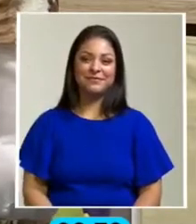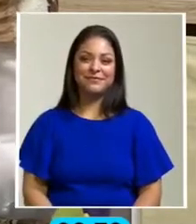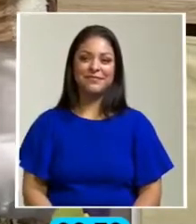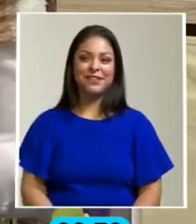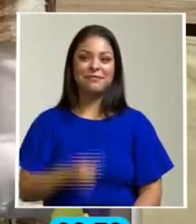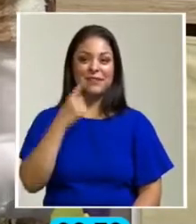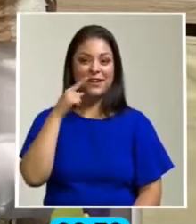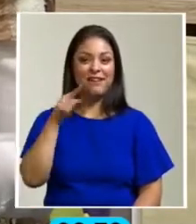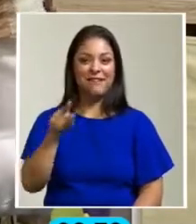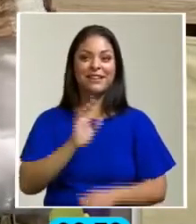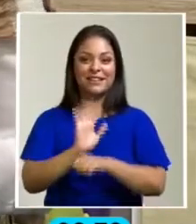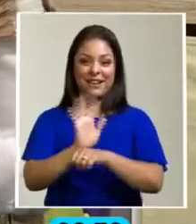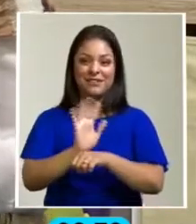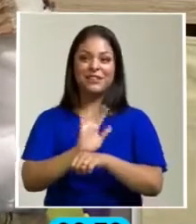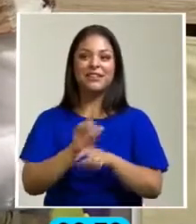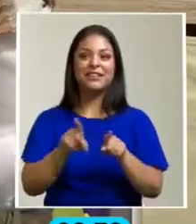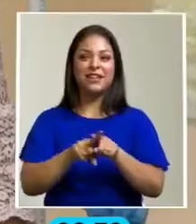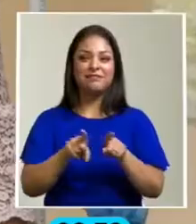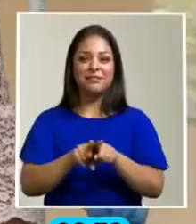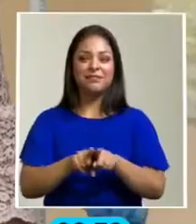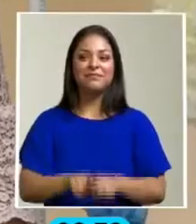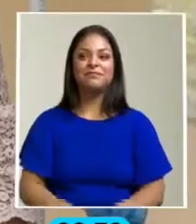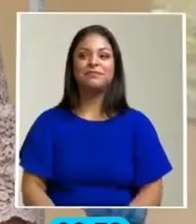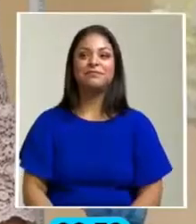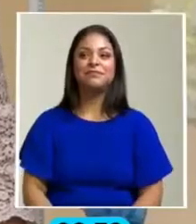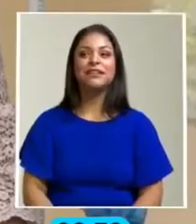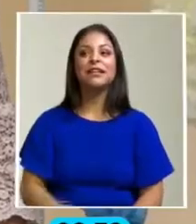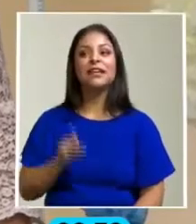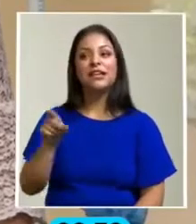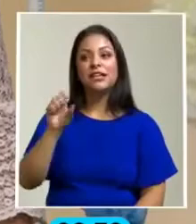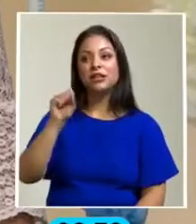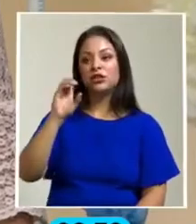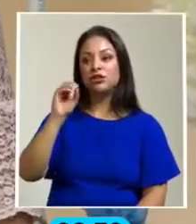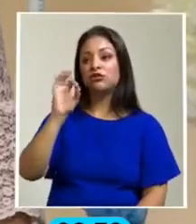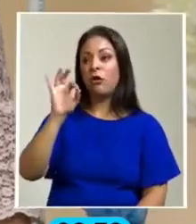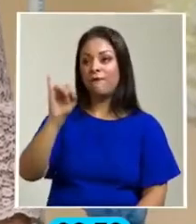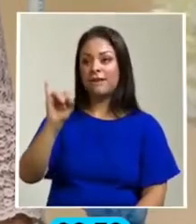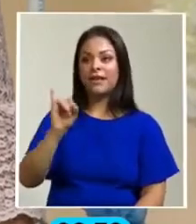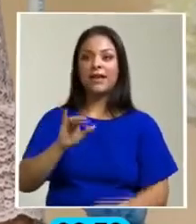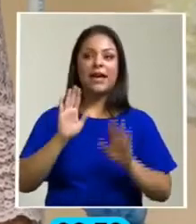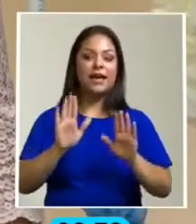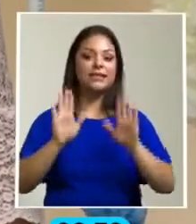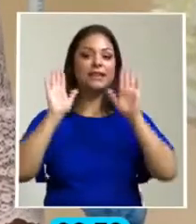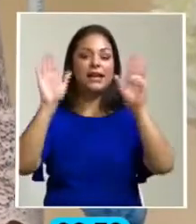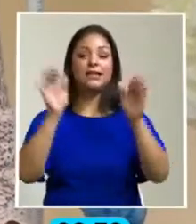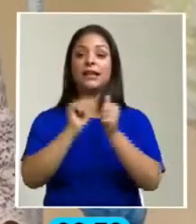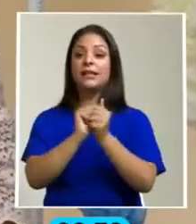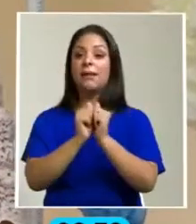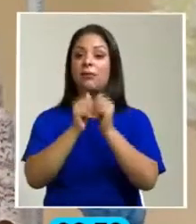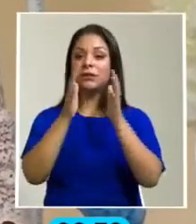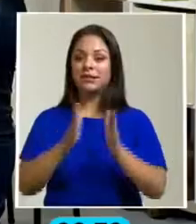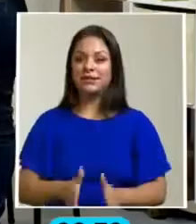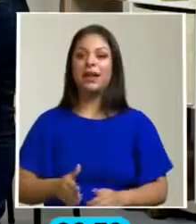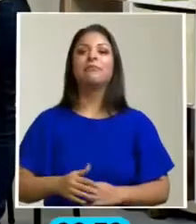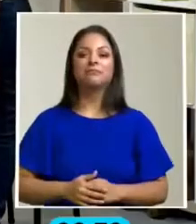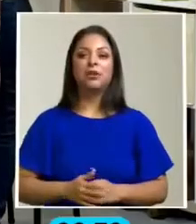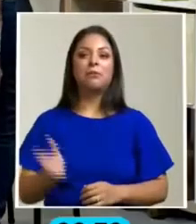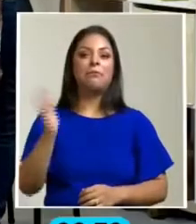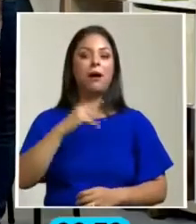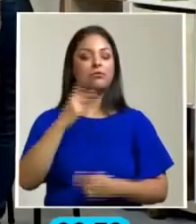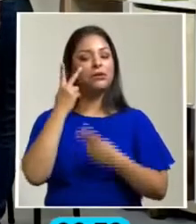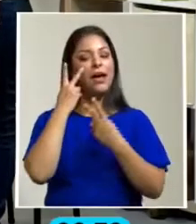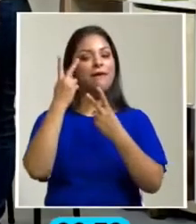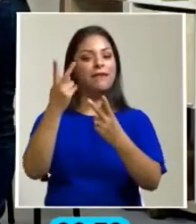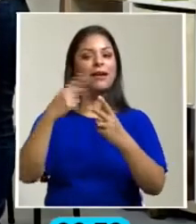televisión también, ¿verdad? Muy bien. Y en el caso de Sofi, es excelente deportista. Ah, entonces vamos a ver todos, niños y niñas, a